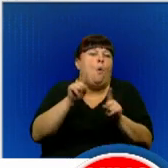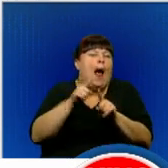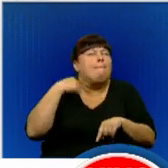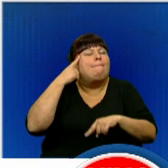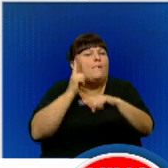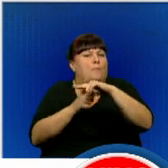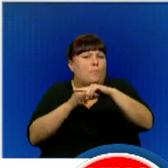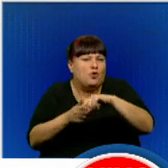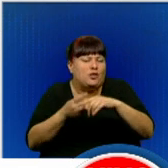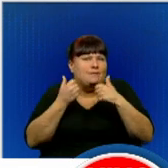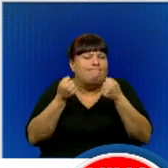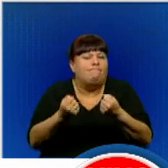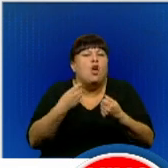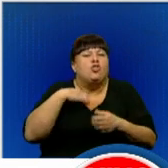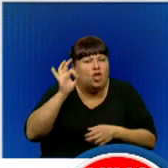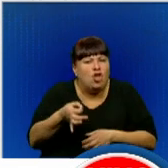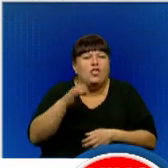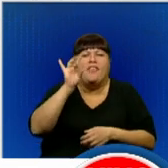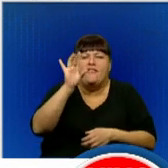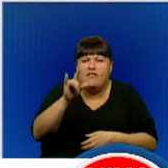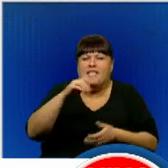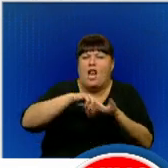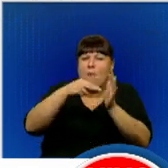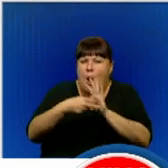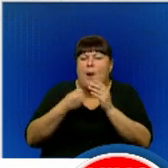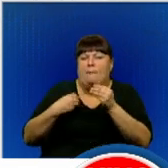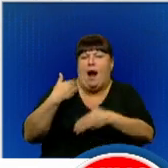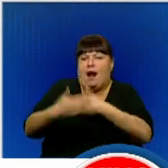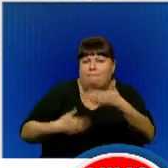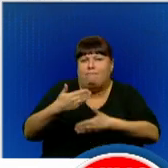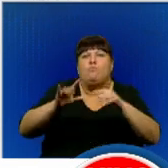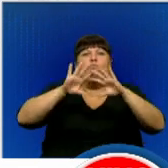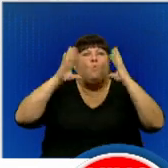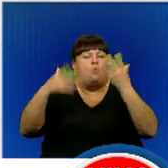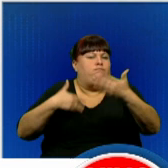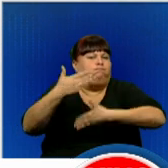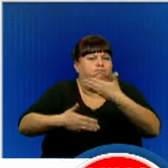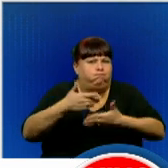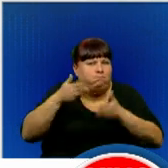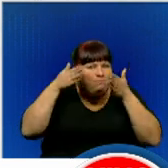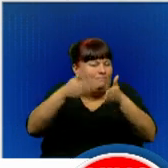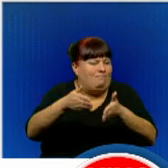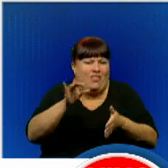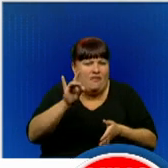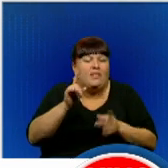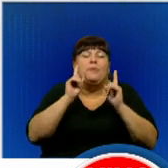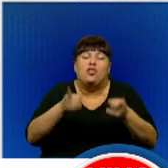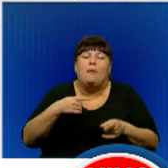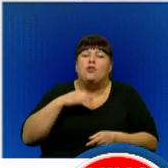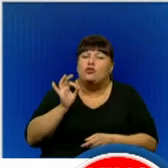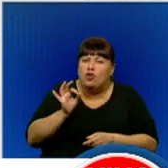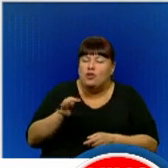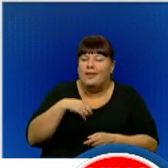optimismo porque se las dificultades que tiene para avanzar el mundo en esta dirección pero también se